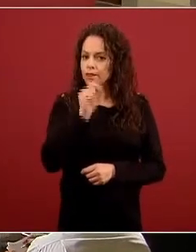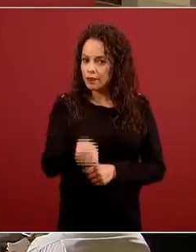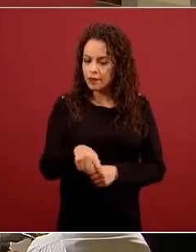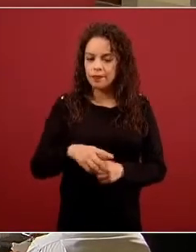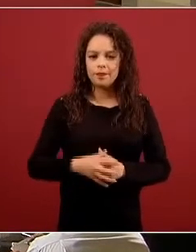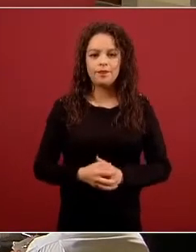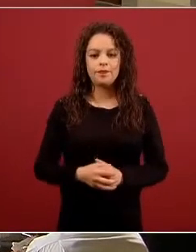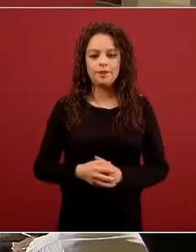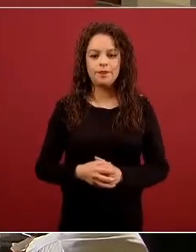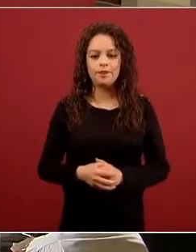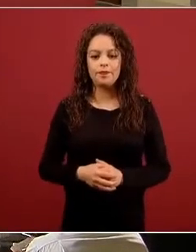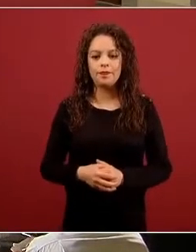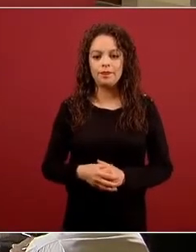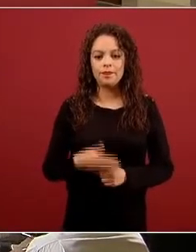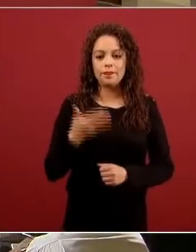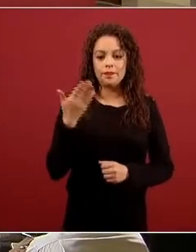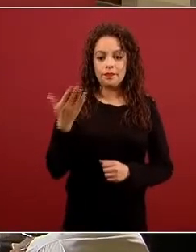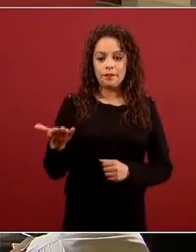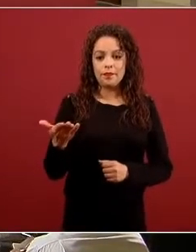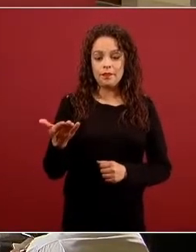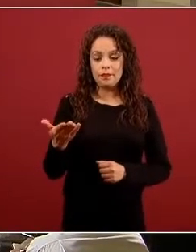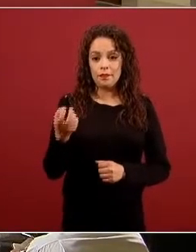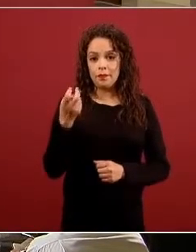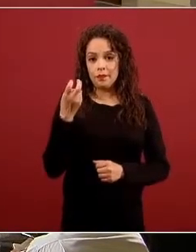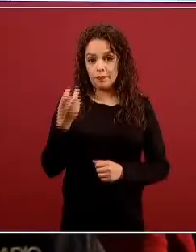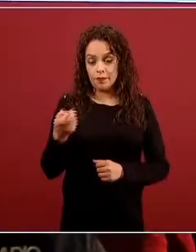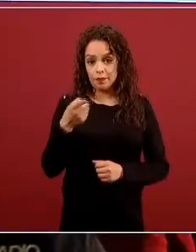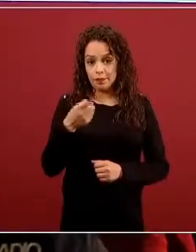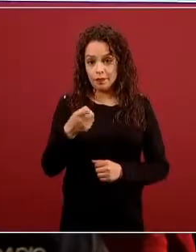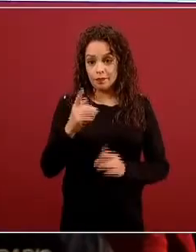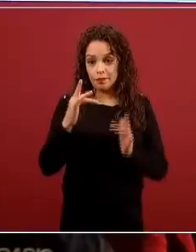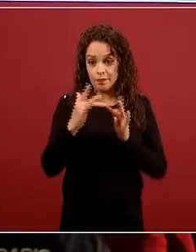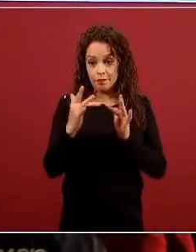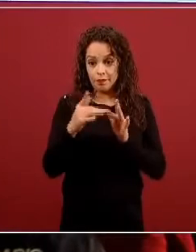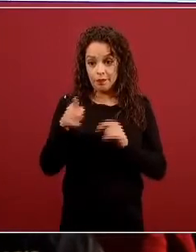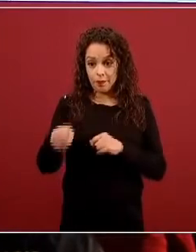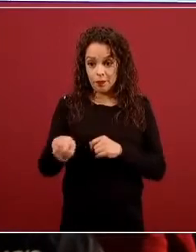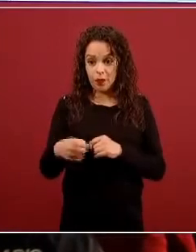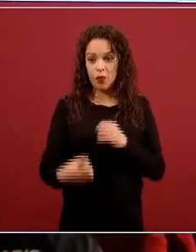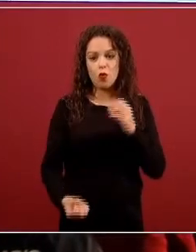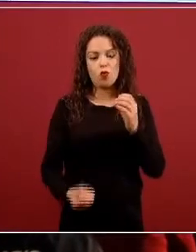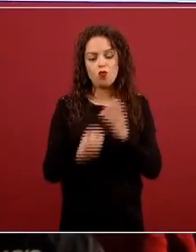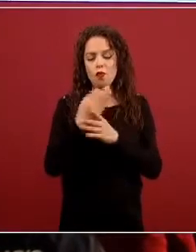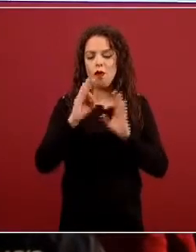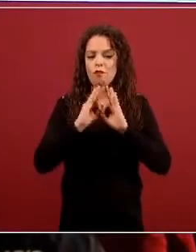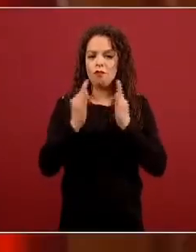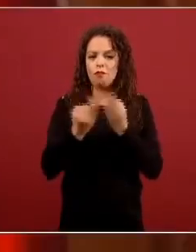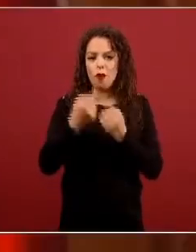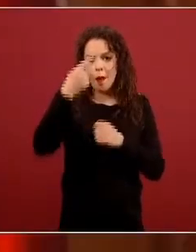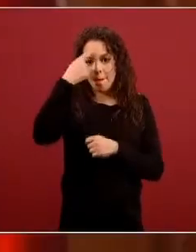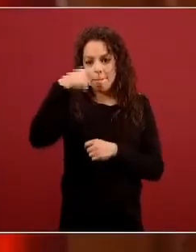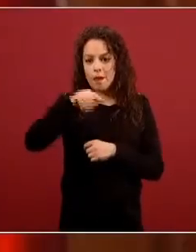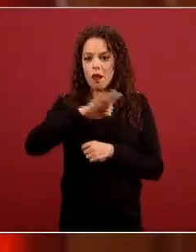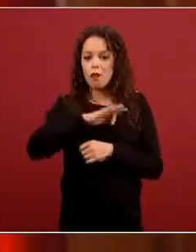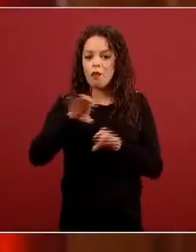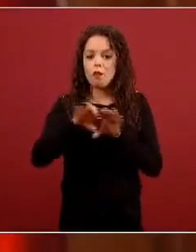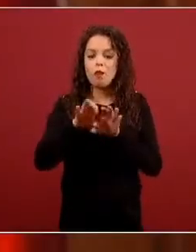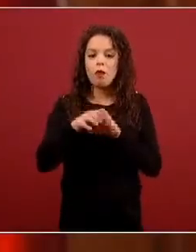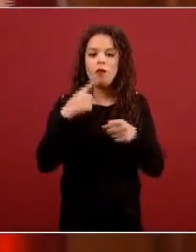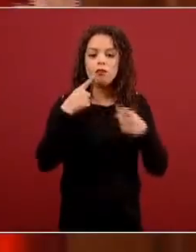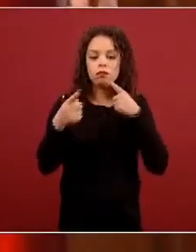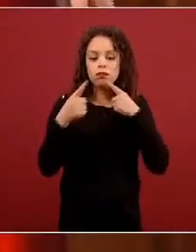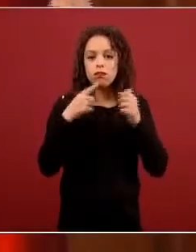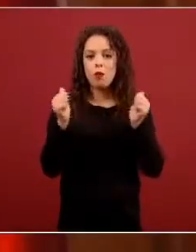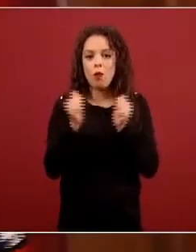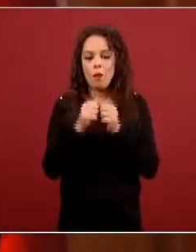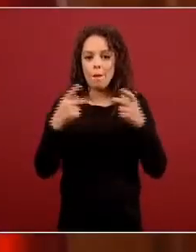El chatbot es una nueva forma de comunicarnos, es una nueva forma de comunicarnos con las personas, dado